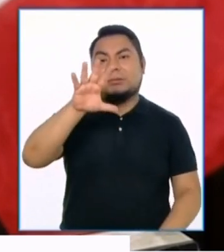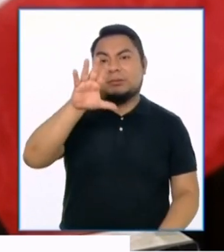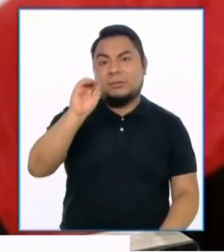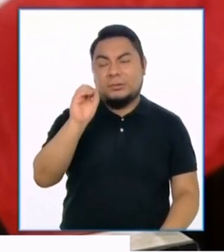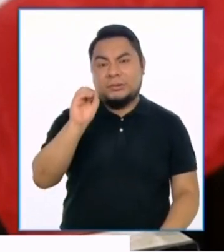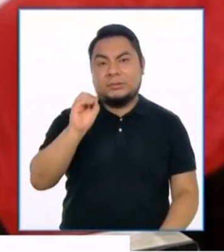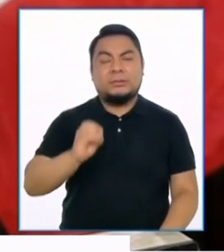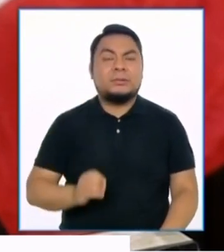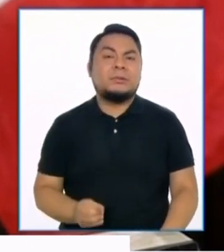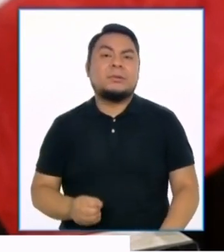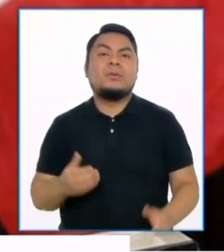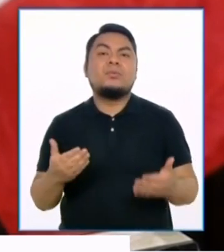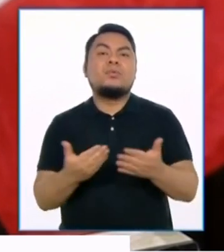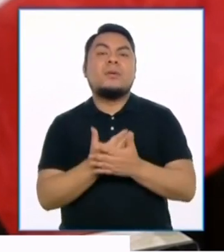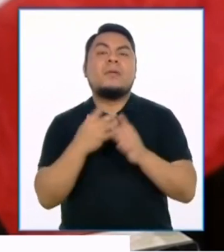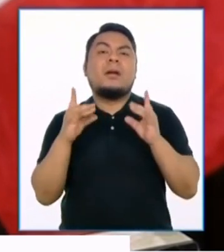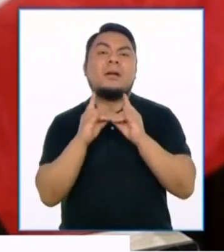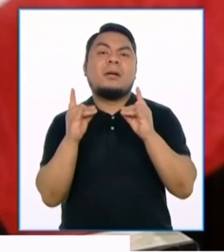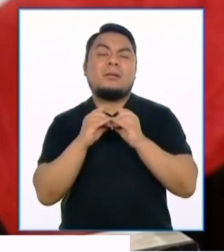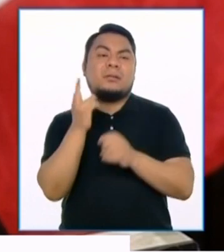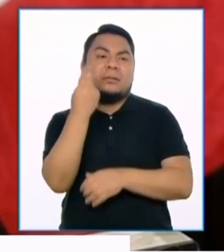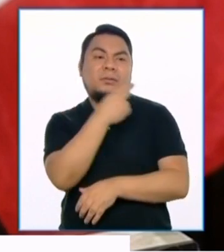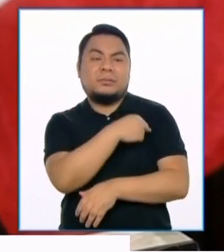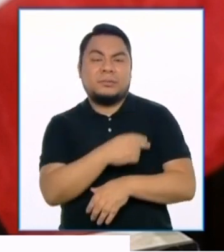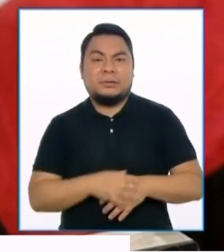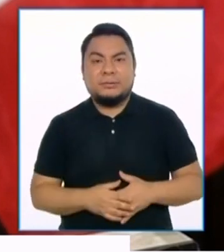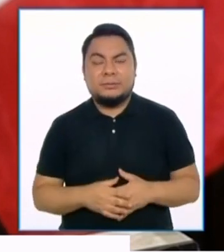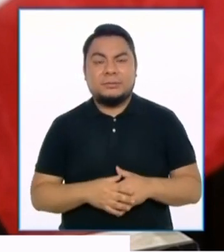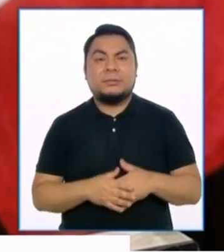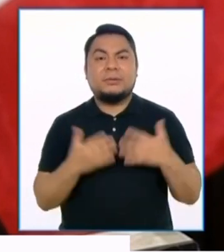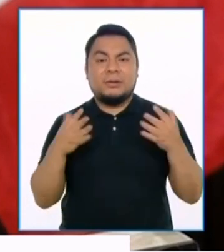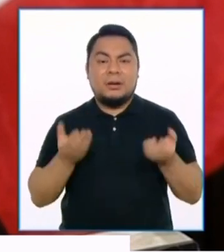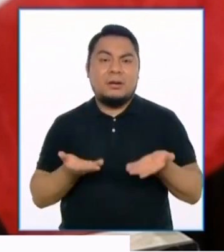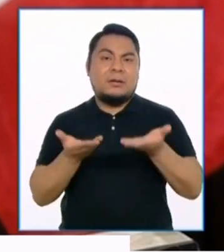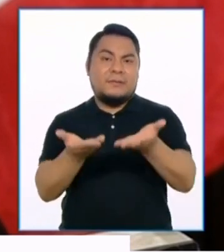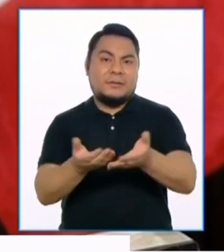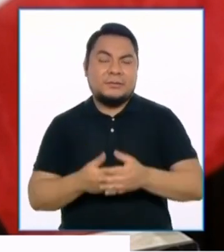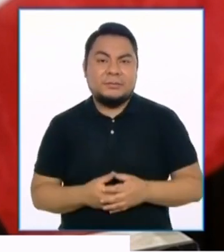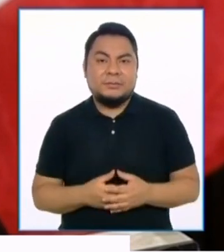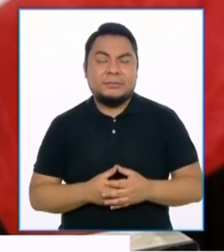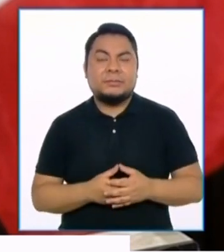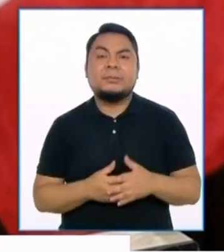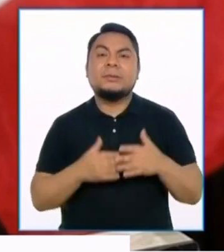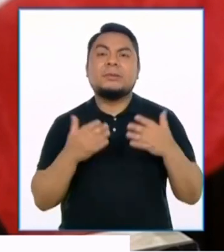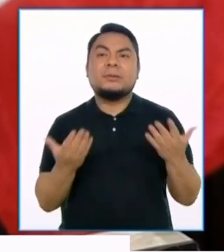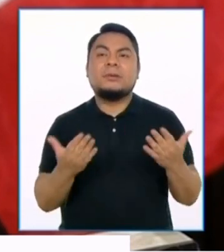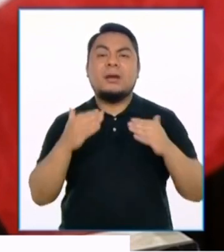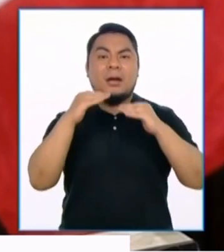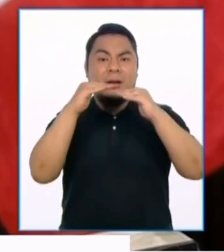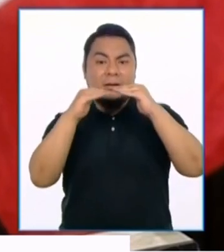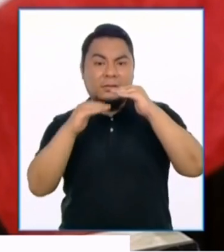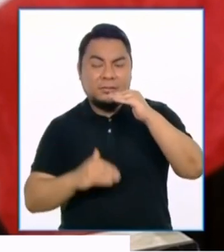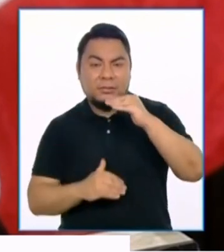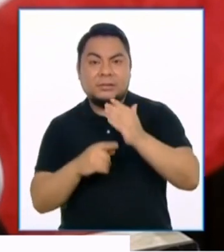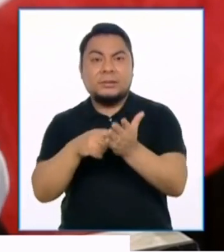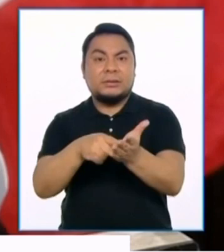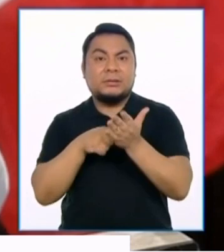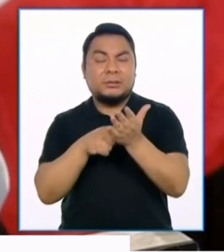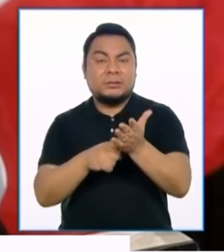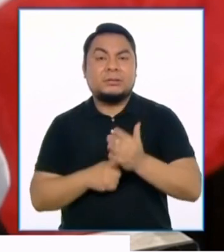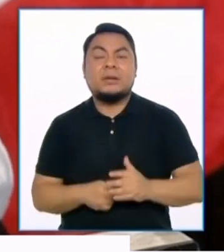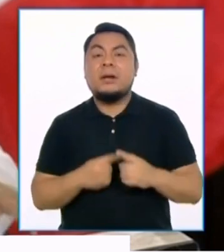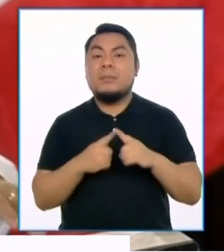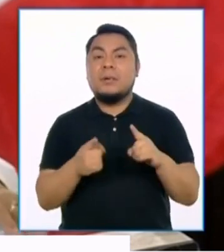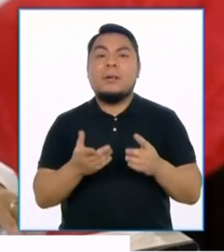6,150 nuevas camas hospitalarias se han habilitado. Entonces, ha bajado la demanda, pero